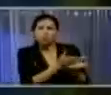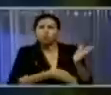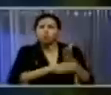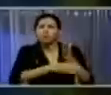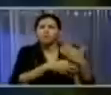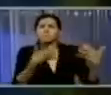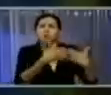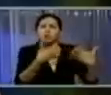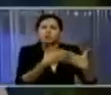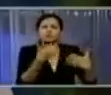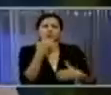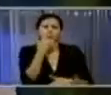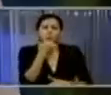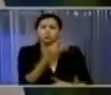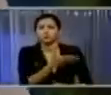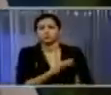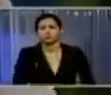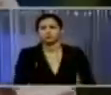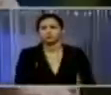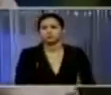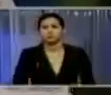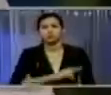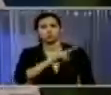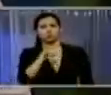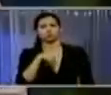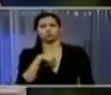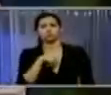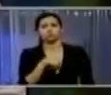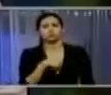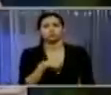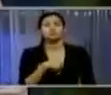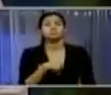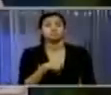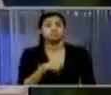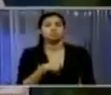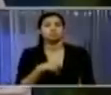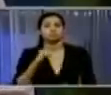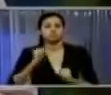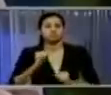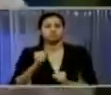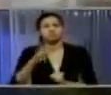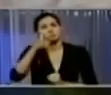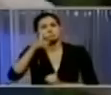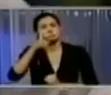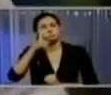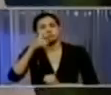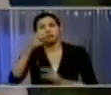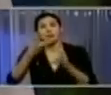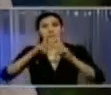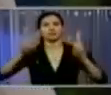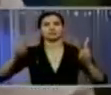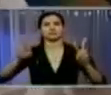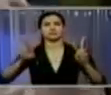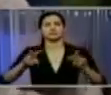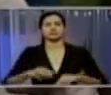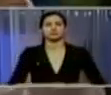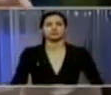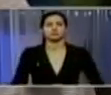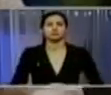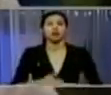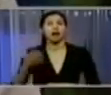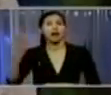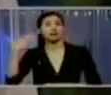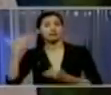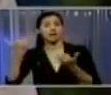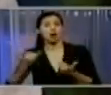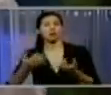sabotaje. Y nosotros, que somos la garantía de la paz, en aquella oportunidad, ahora y